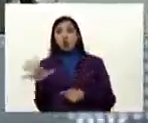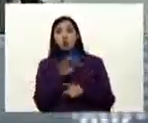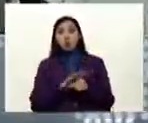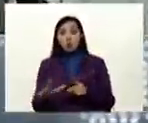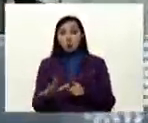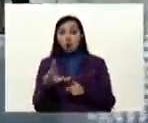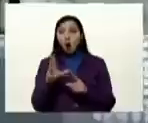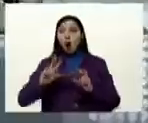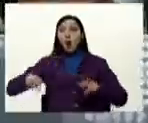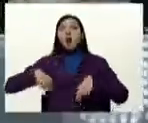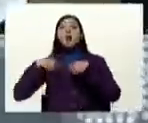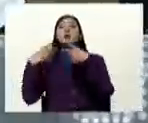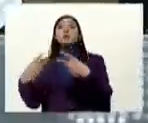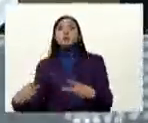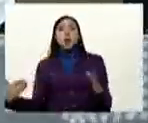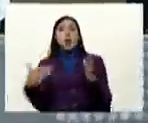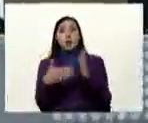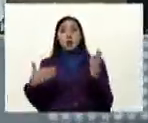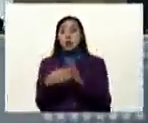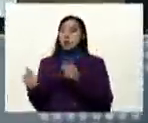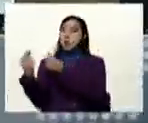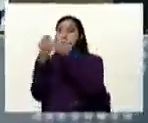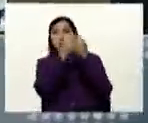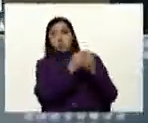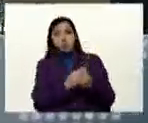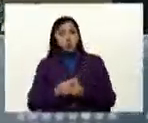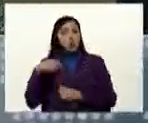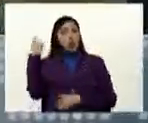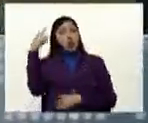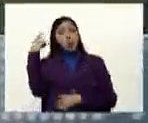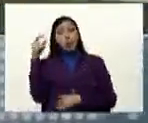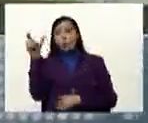represión, sabotear la economía. Está como loco.